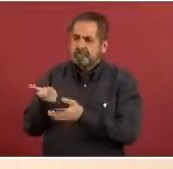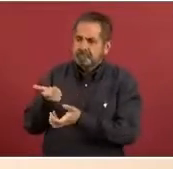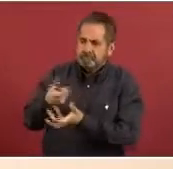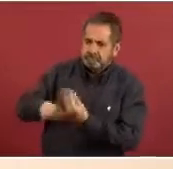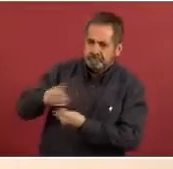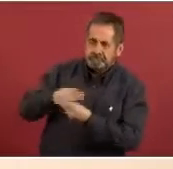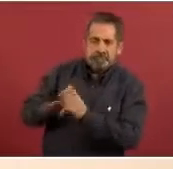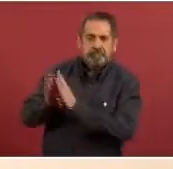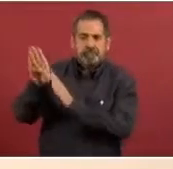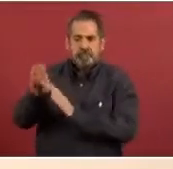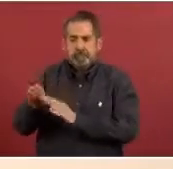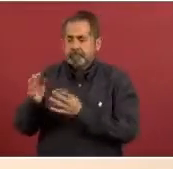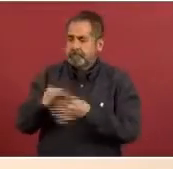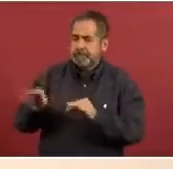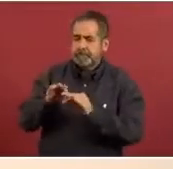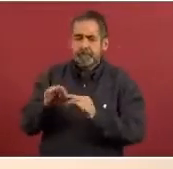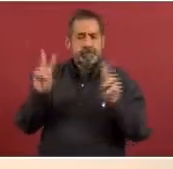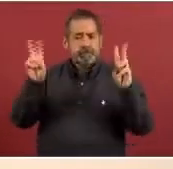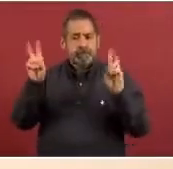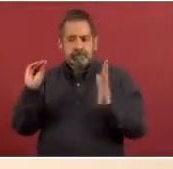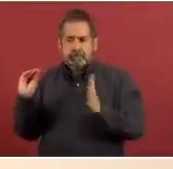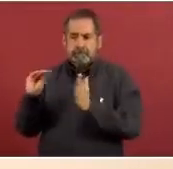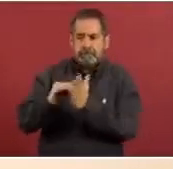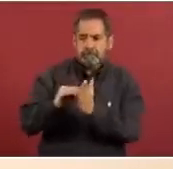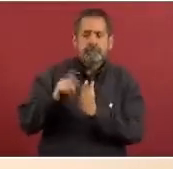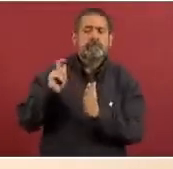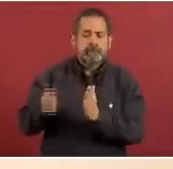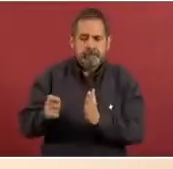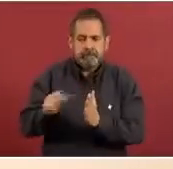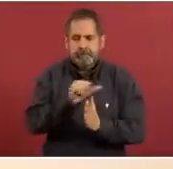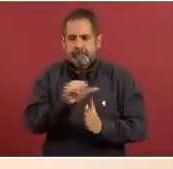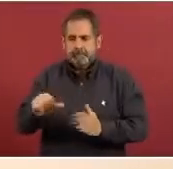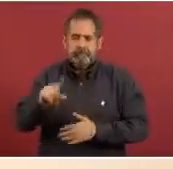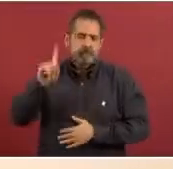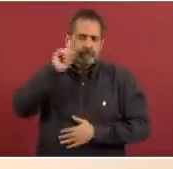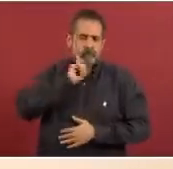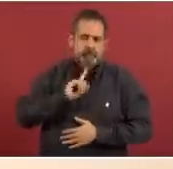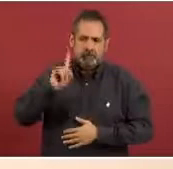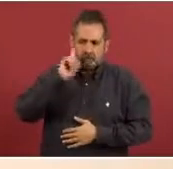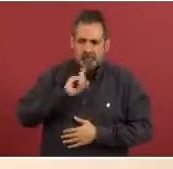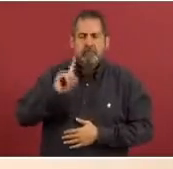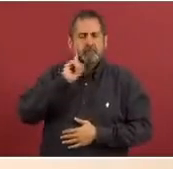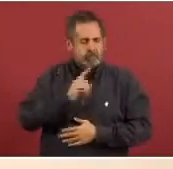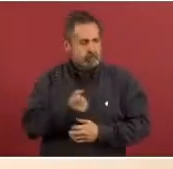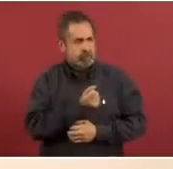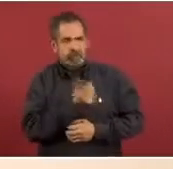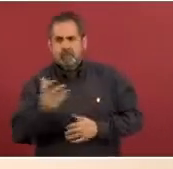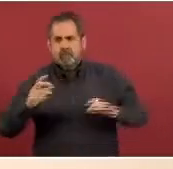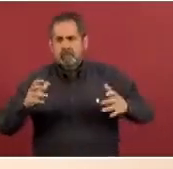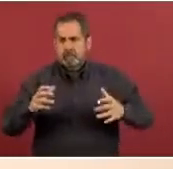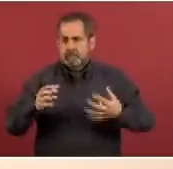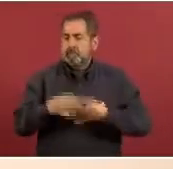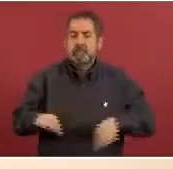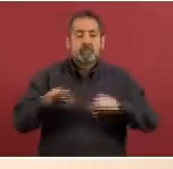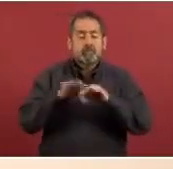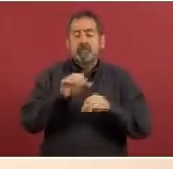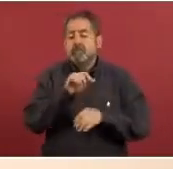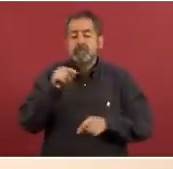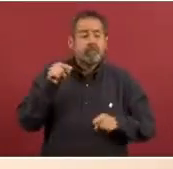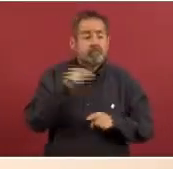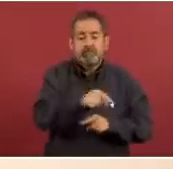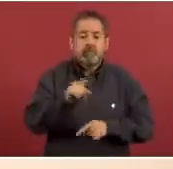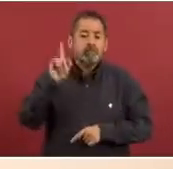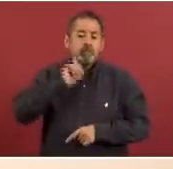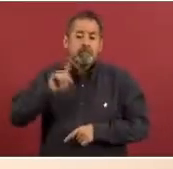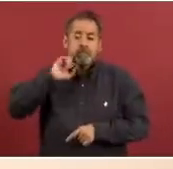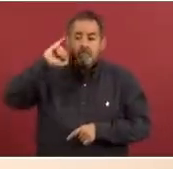se visibiliza y se le da una especial atención a las mujeres, especialmente a las mujeres indígenas, a